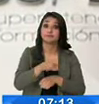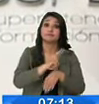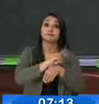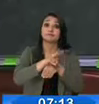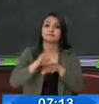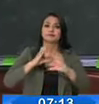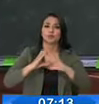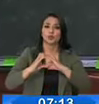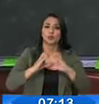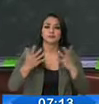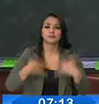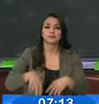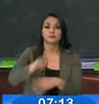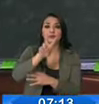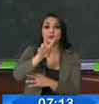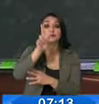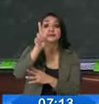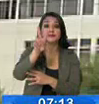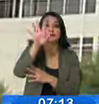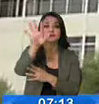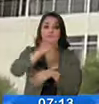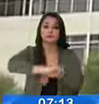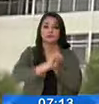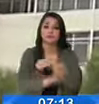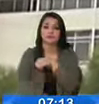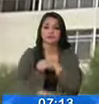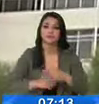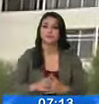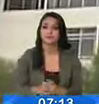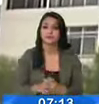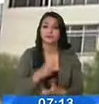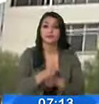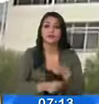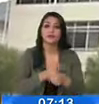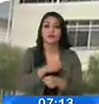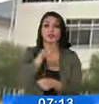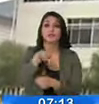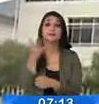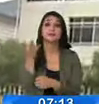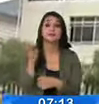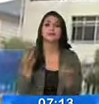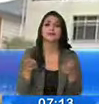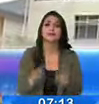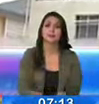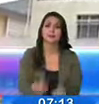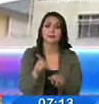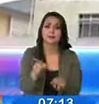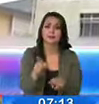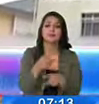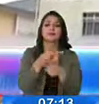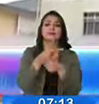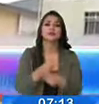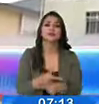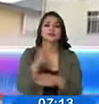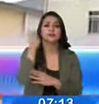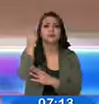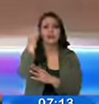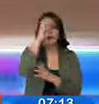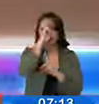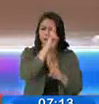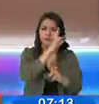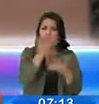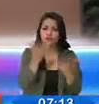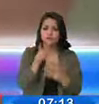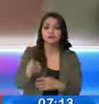emitió 225 sanciones. En el 2017 también cuenta la acción de protección presentada por Teleamazonas para que